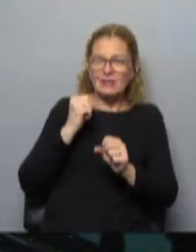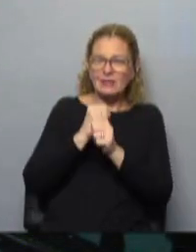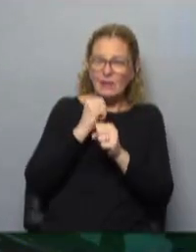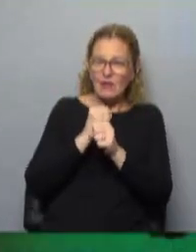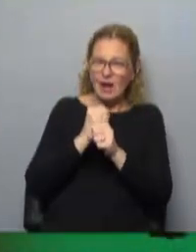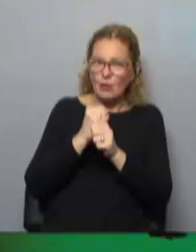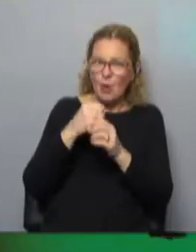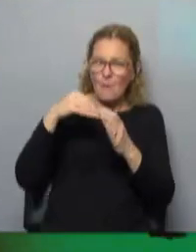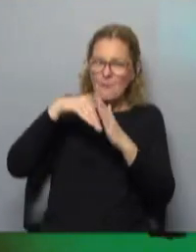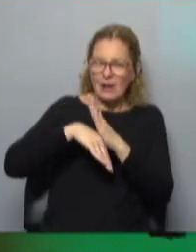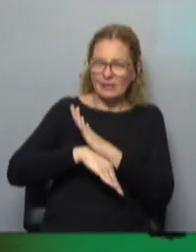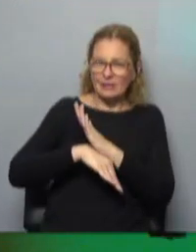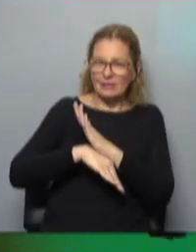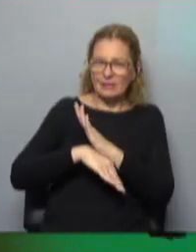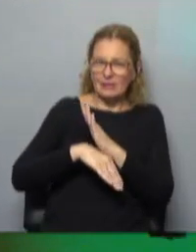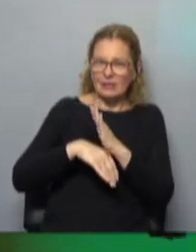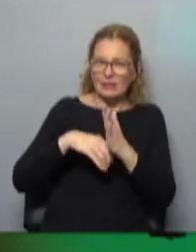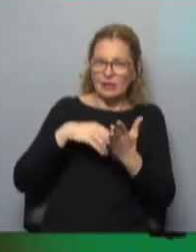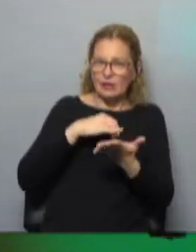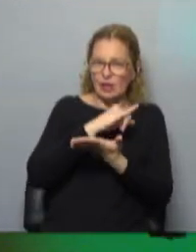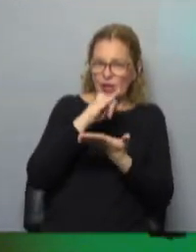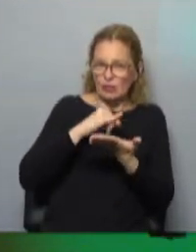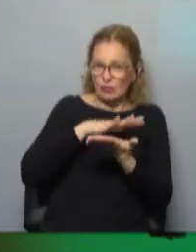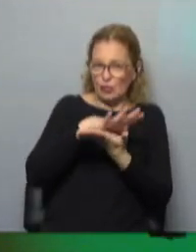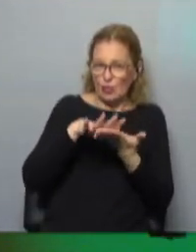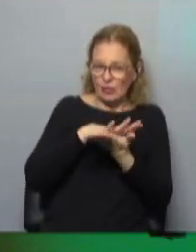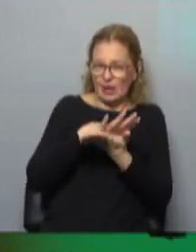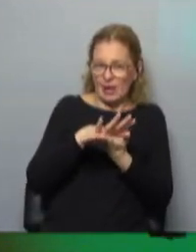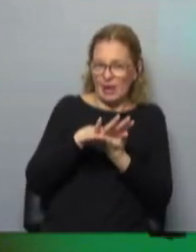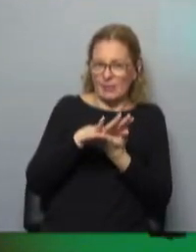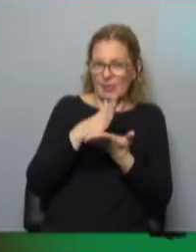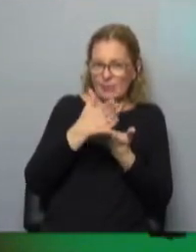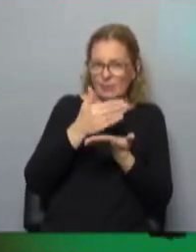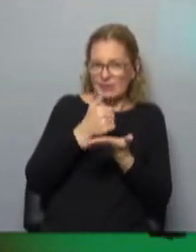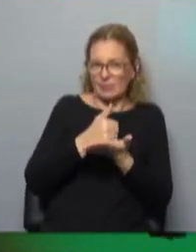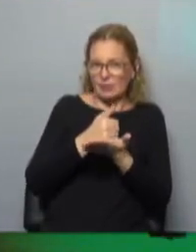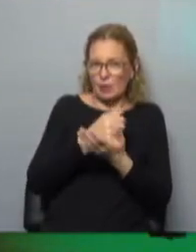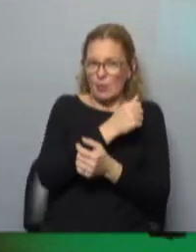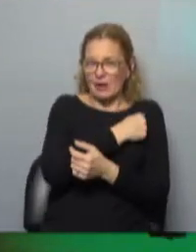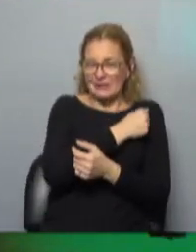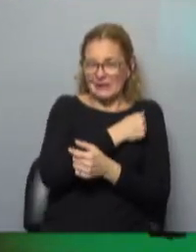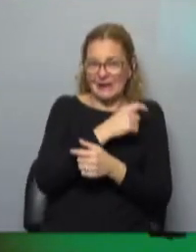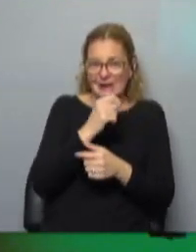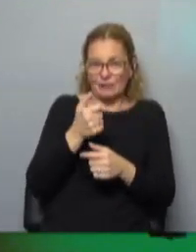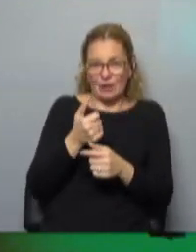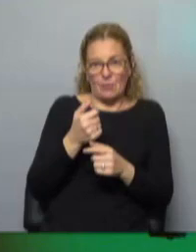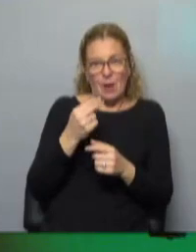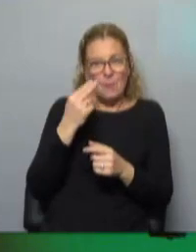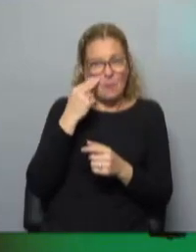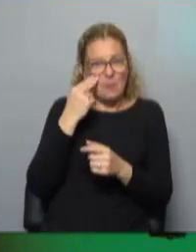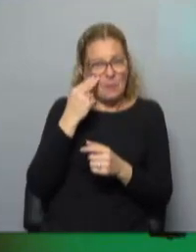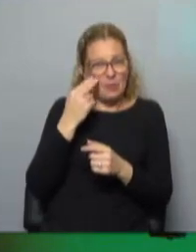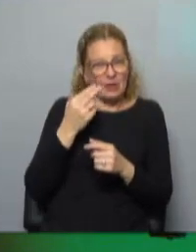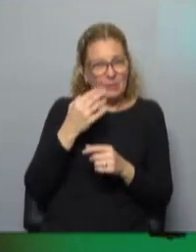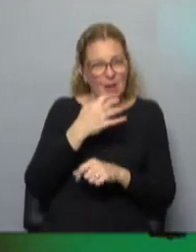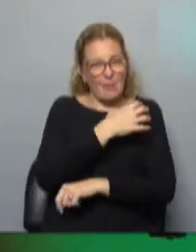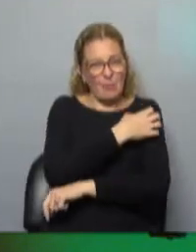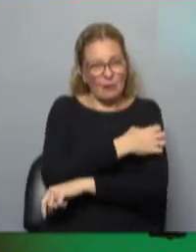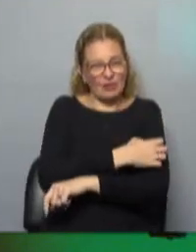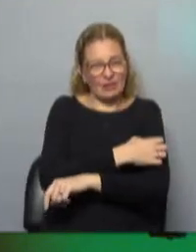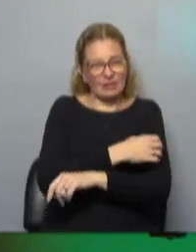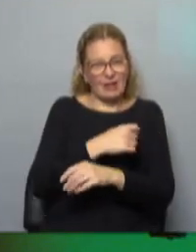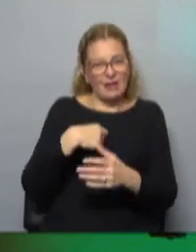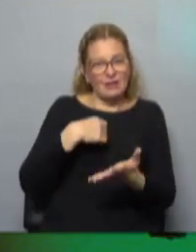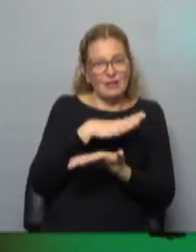caída en en zonas más vulnerables del país en general no departamentos como artigas y rivera que tienen niveles de población en